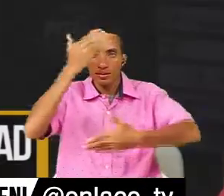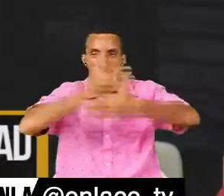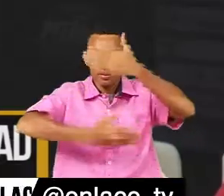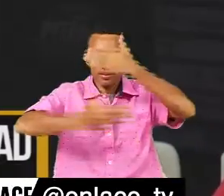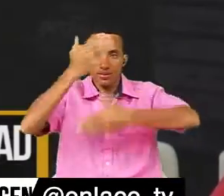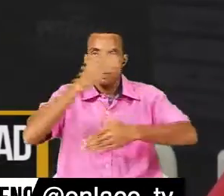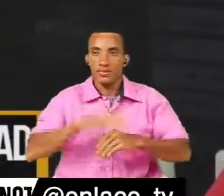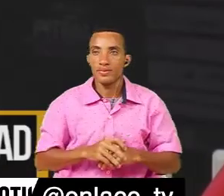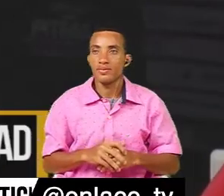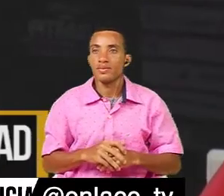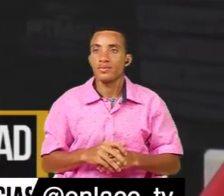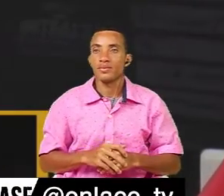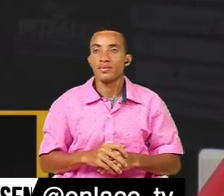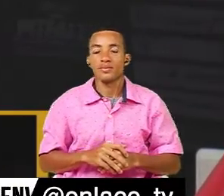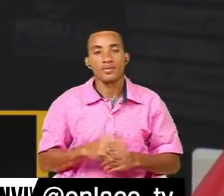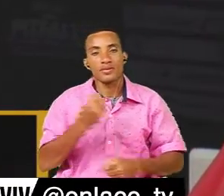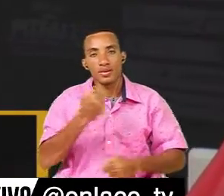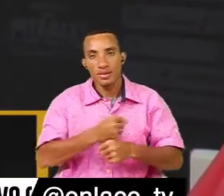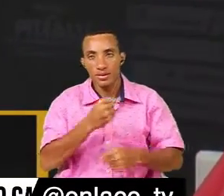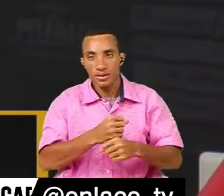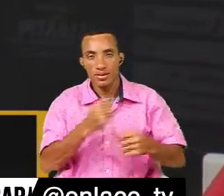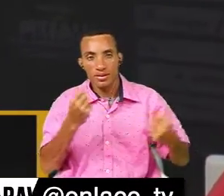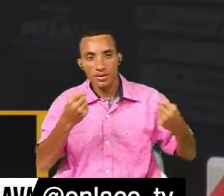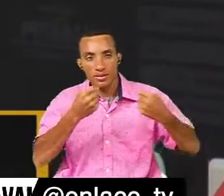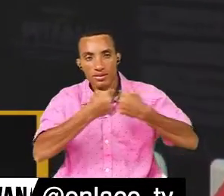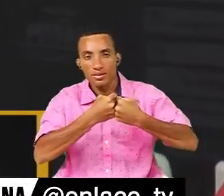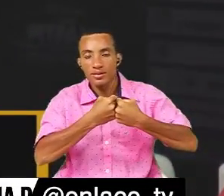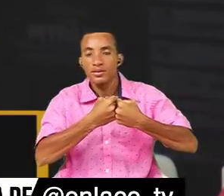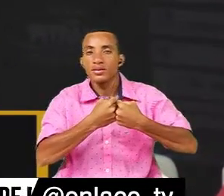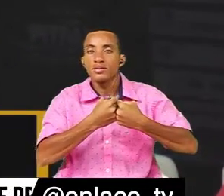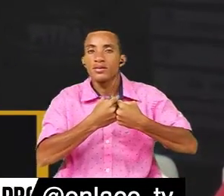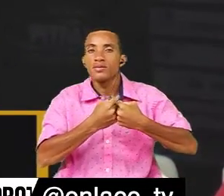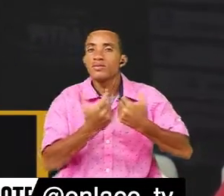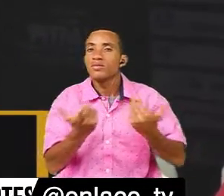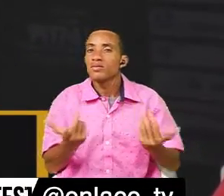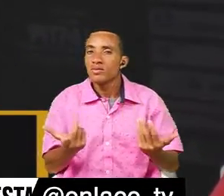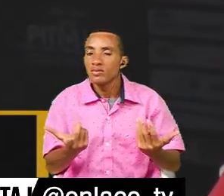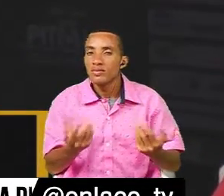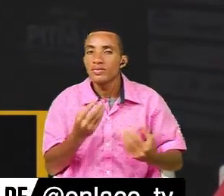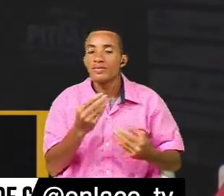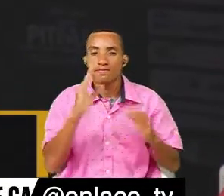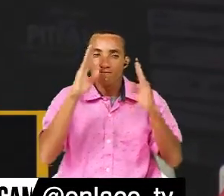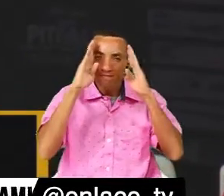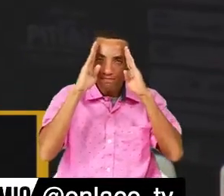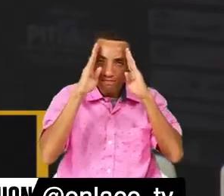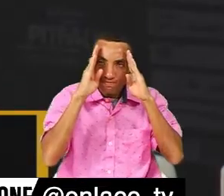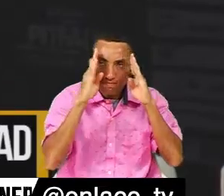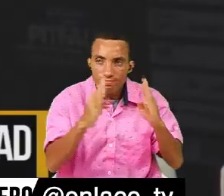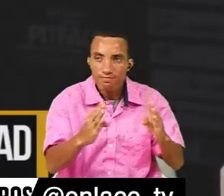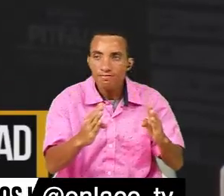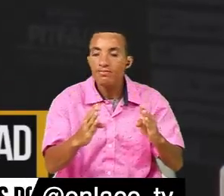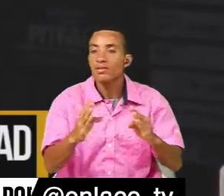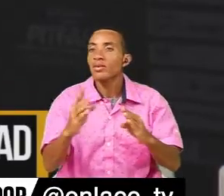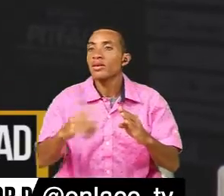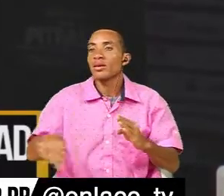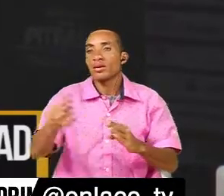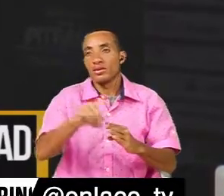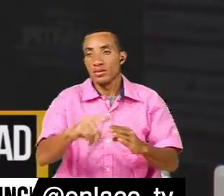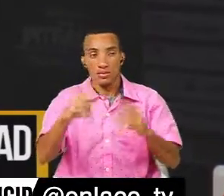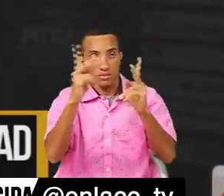discapacidad. Vamos a trabajar de la mano con el programa Pacto de la Productividad. Vamos a estar muy pendientes para que estas personas en condición